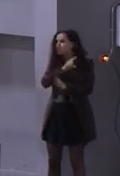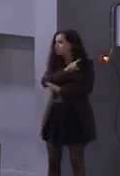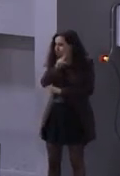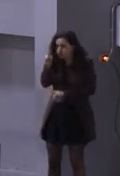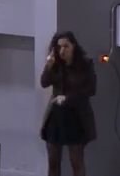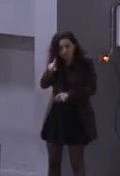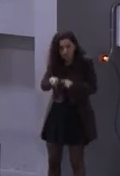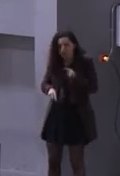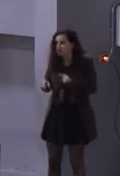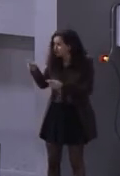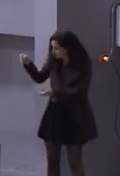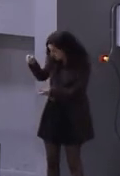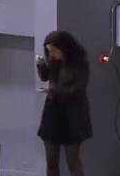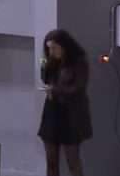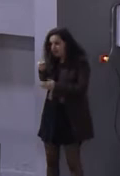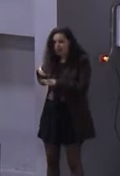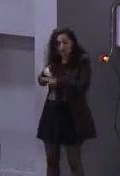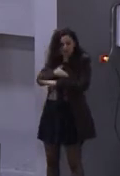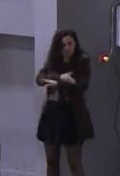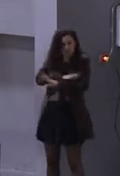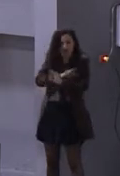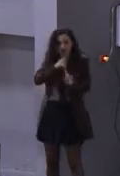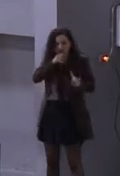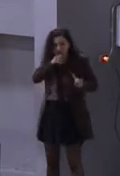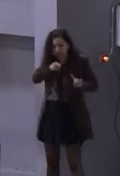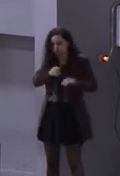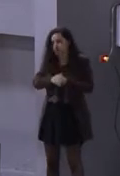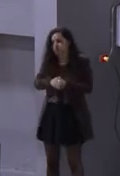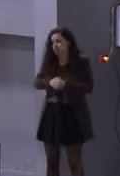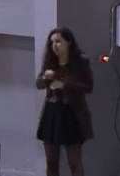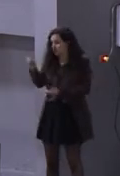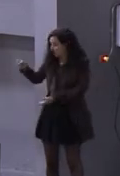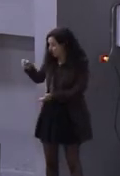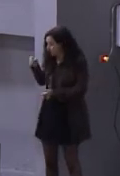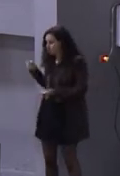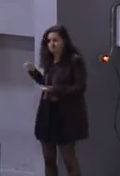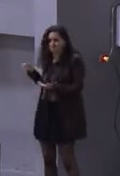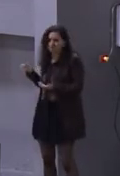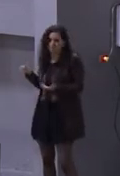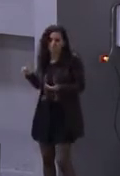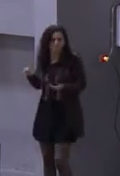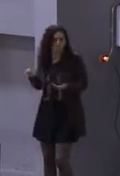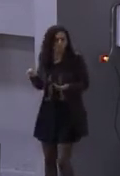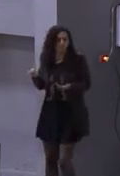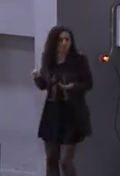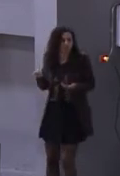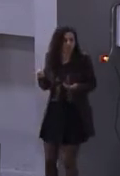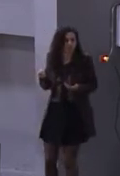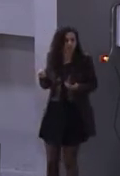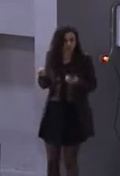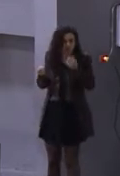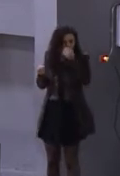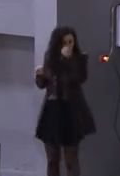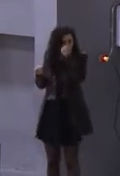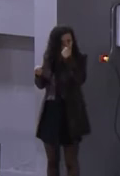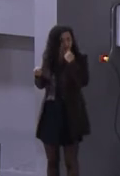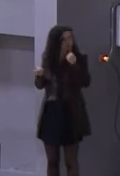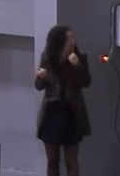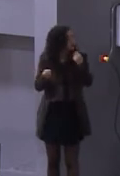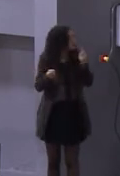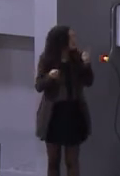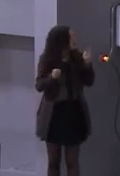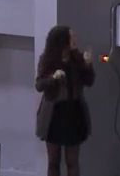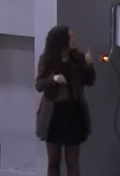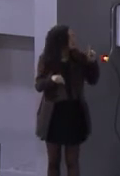que tiene una destinación exclusiva. Entonces, en eso no tenemos el avance, no puedo, no les muestro el tema del avance, más allá